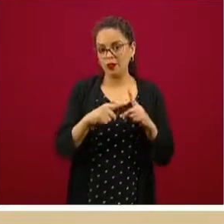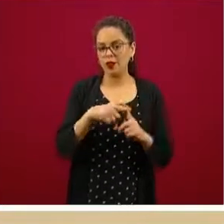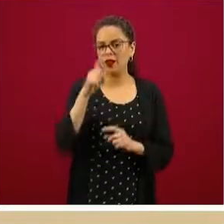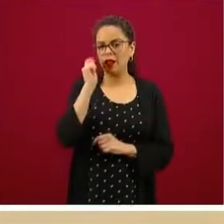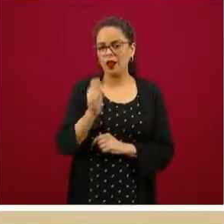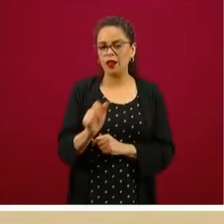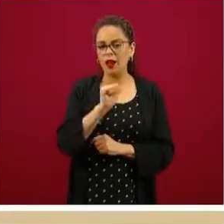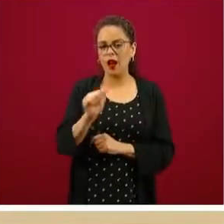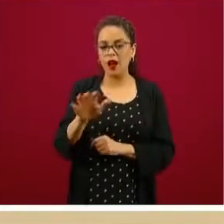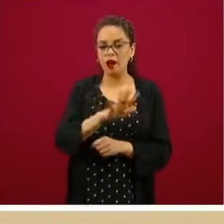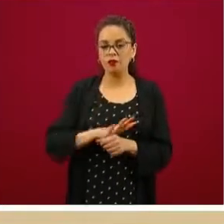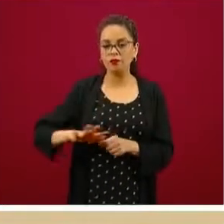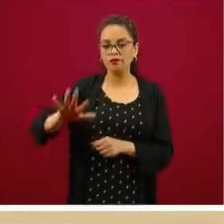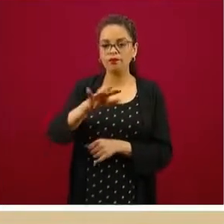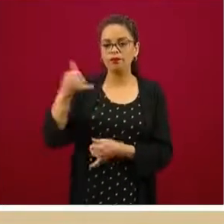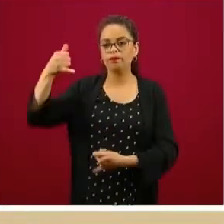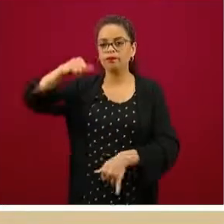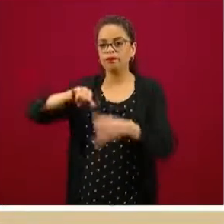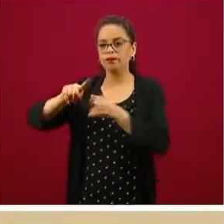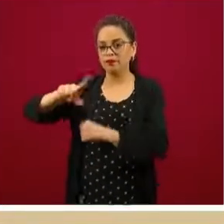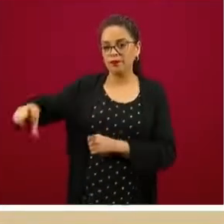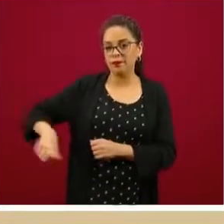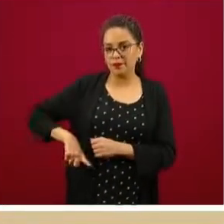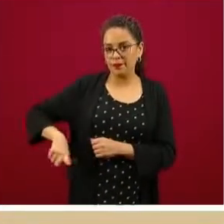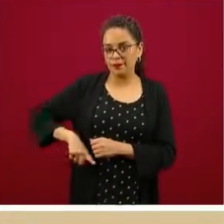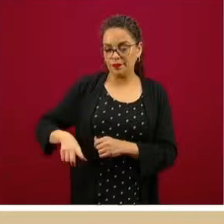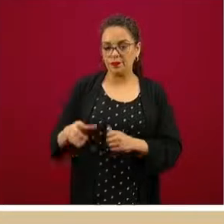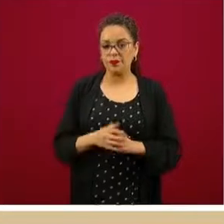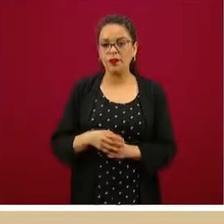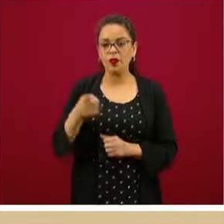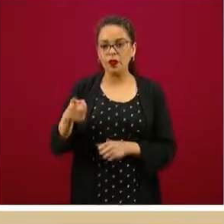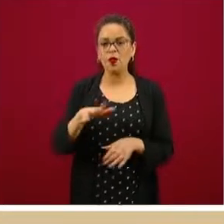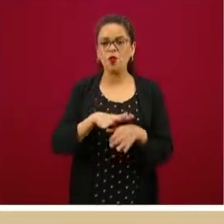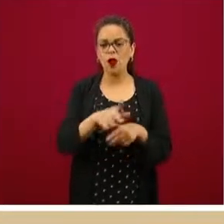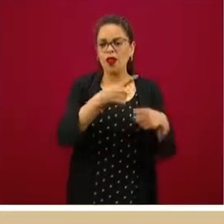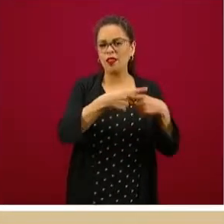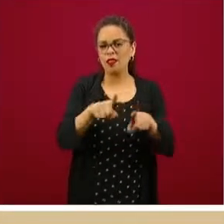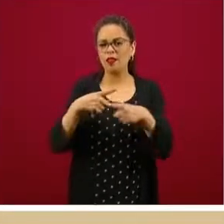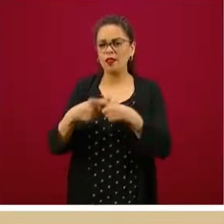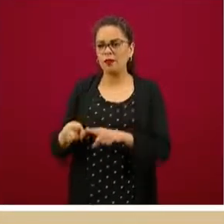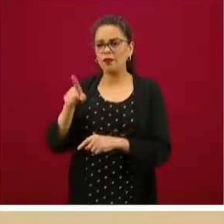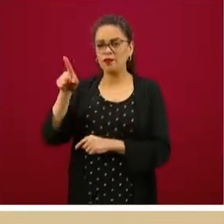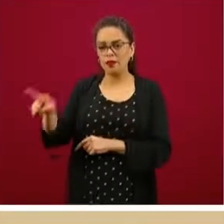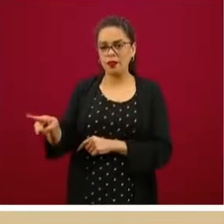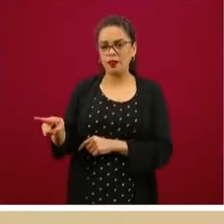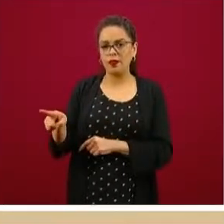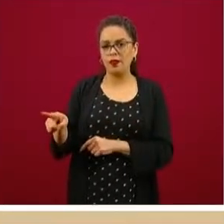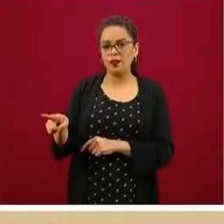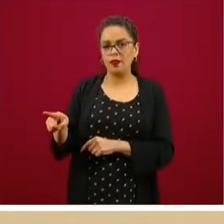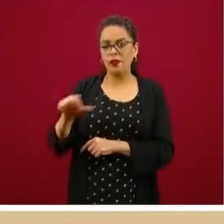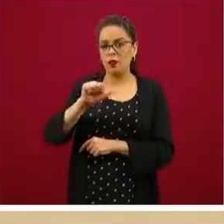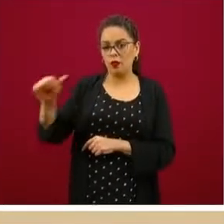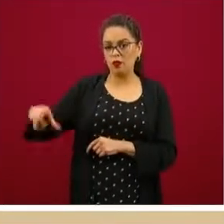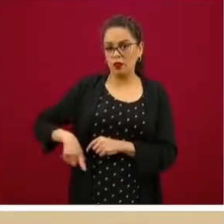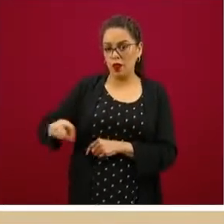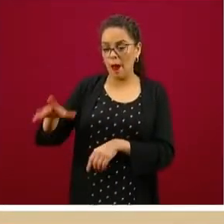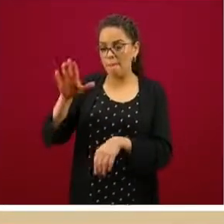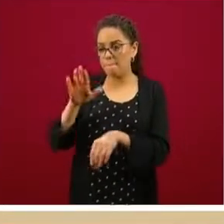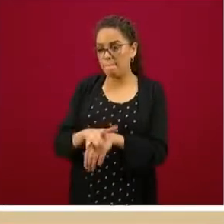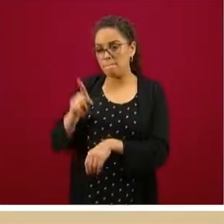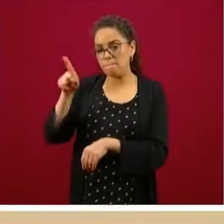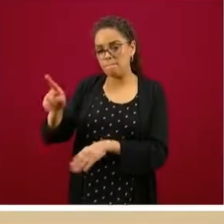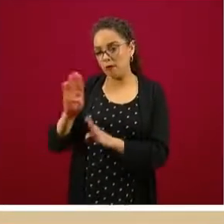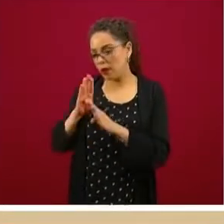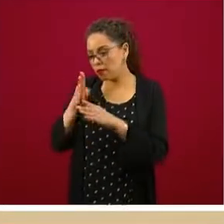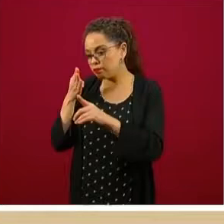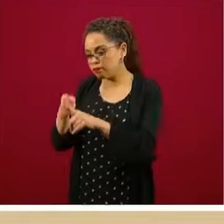público. ¿Cuál es la razón? Que en el sector público las pruebas se hacen con un criterio de vigilancia epidemiológica. En el sector privado